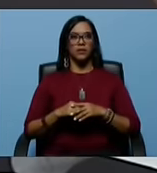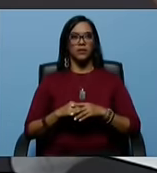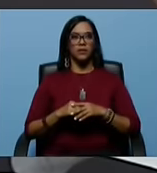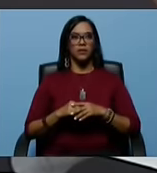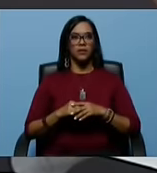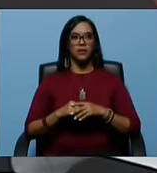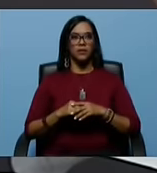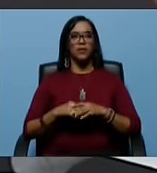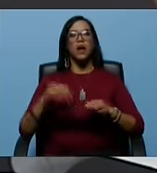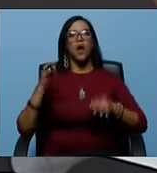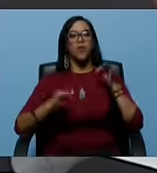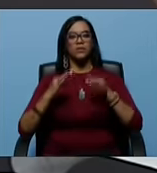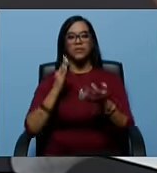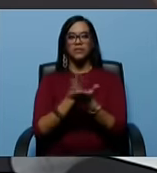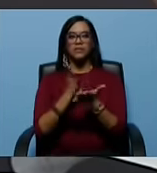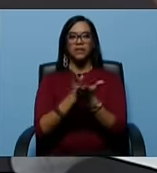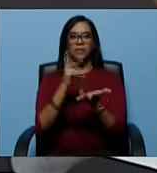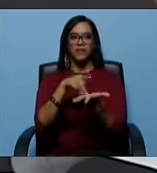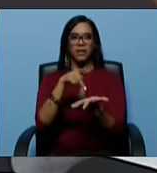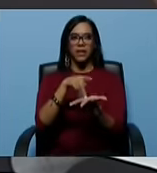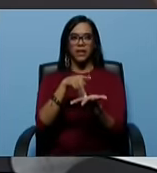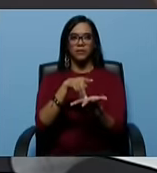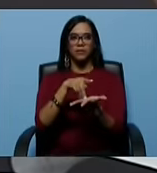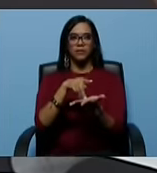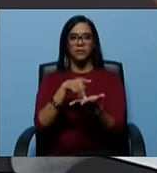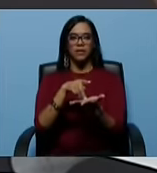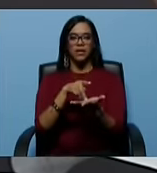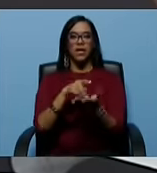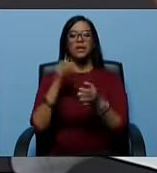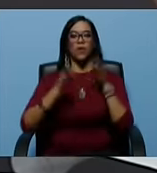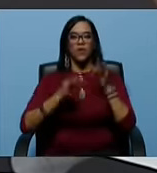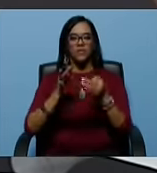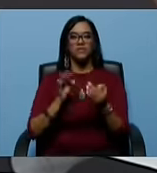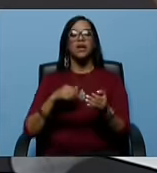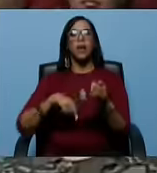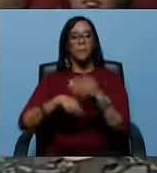La justicia siempre llega. Y esta vez la justicia va a llegar.